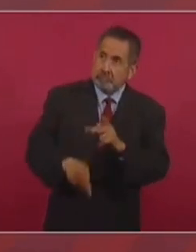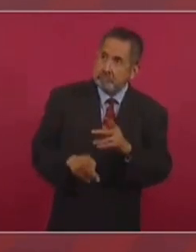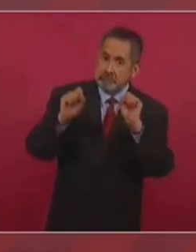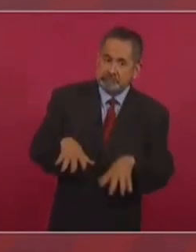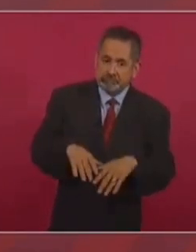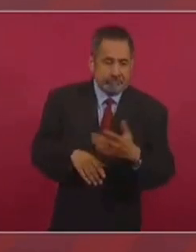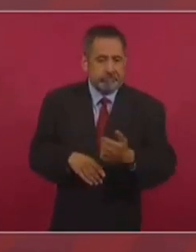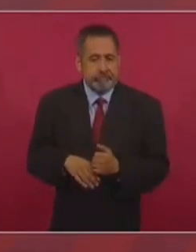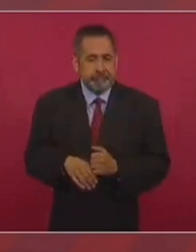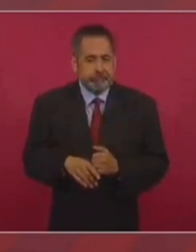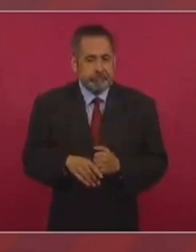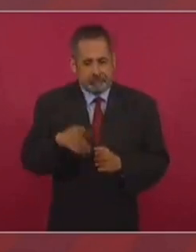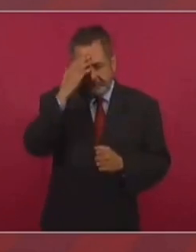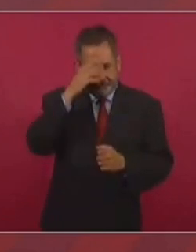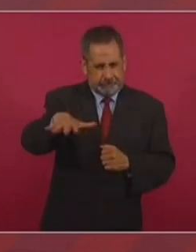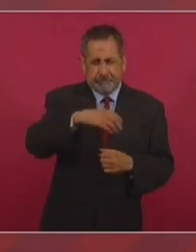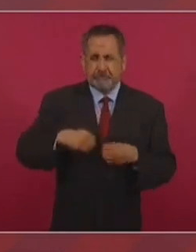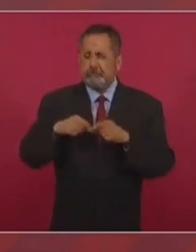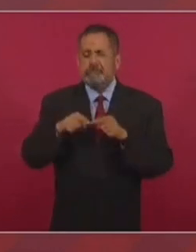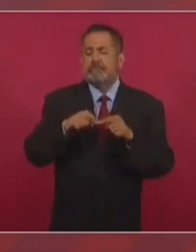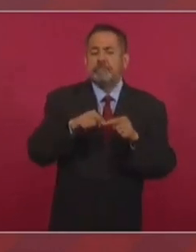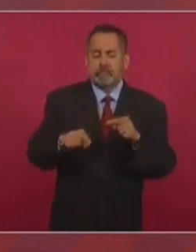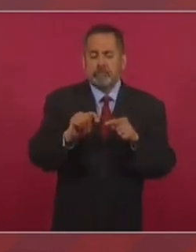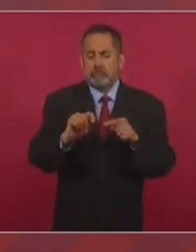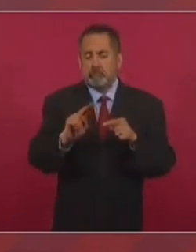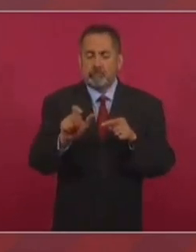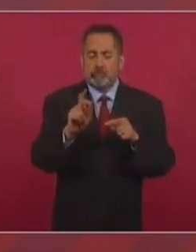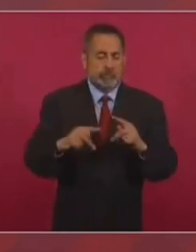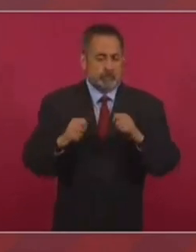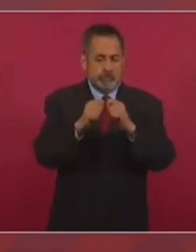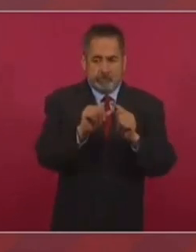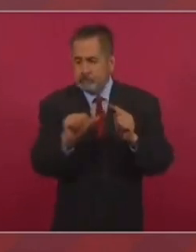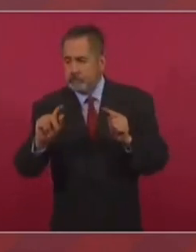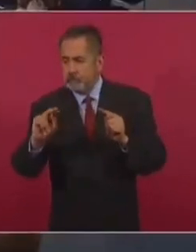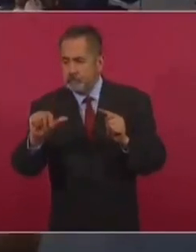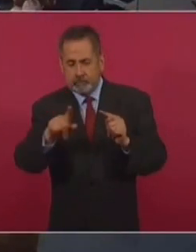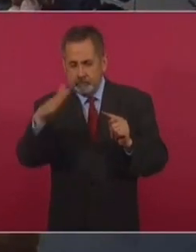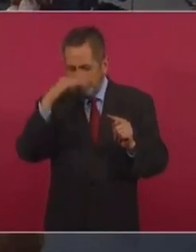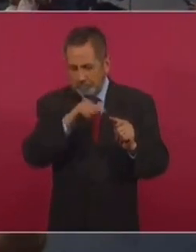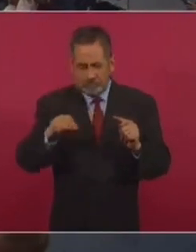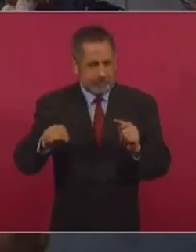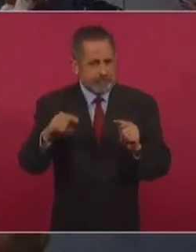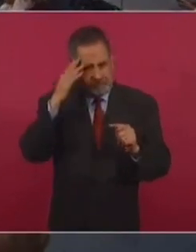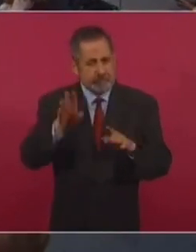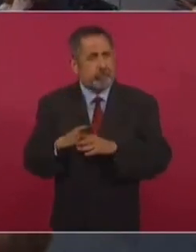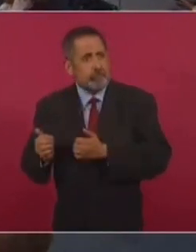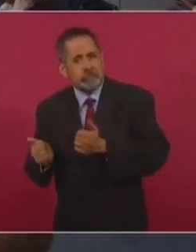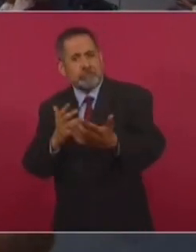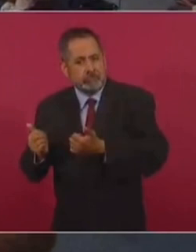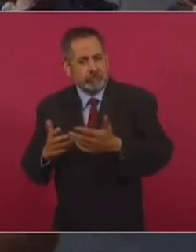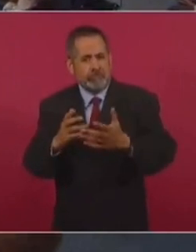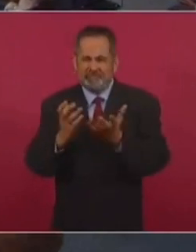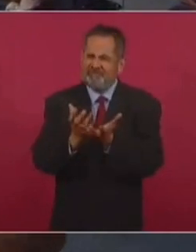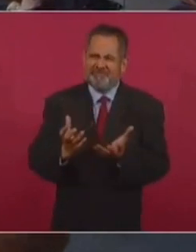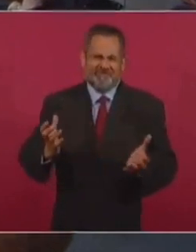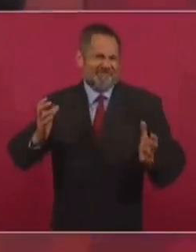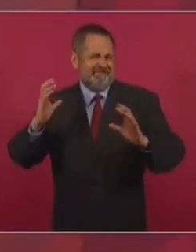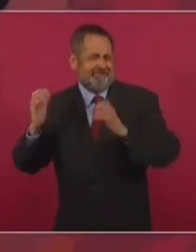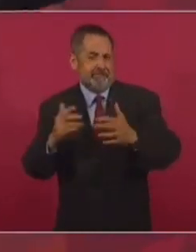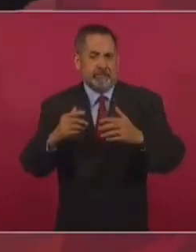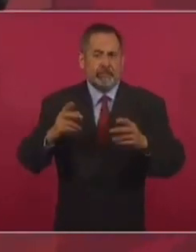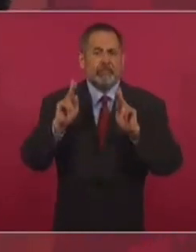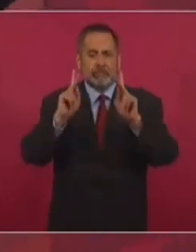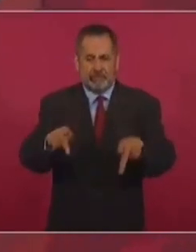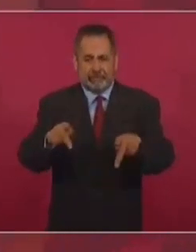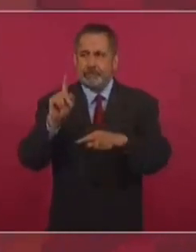Quienes viven en todo el trayecto desde Tuxpan hasta Tula saben cómo transportaban unos tanques enormes, quitaban